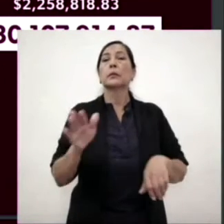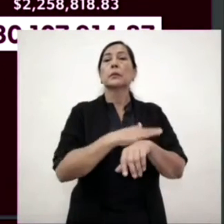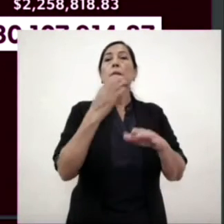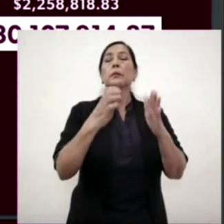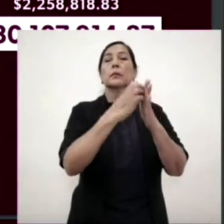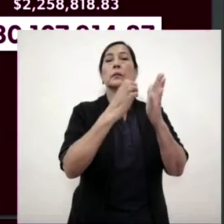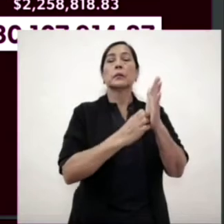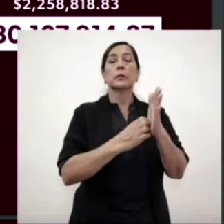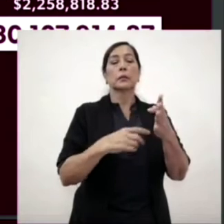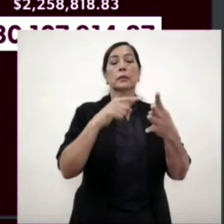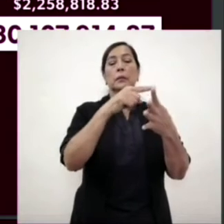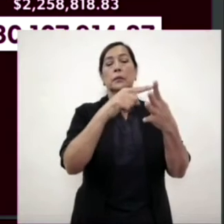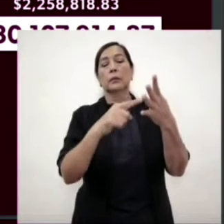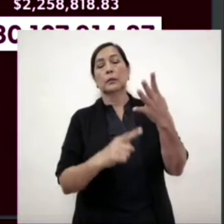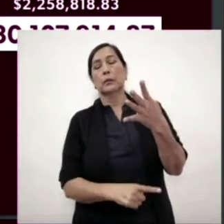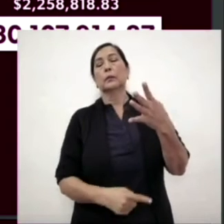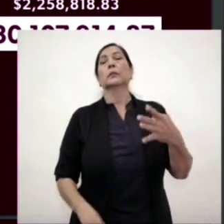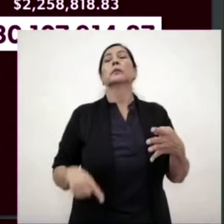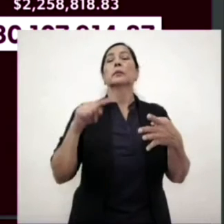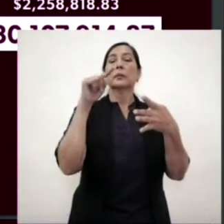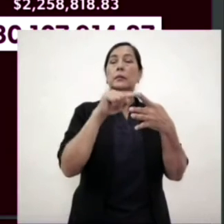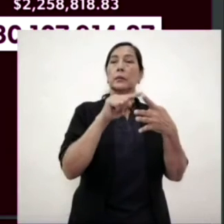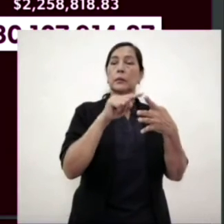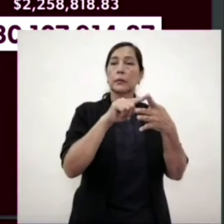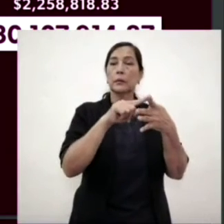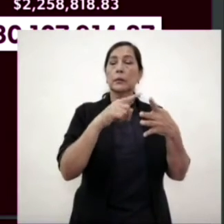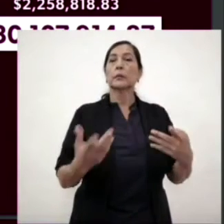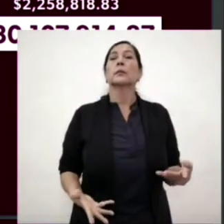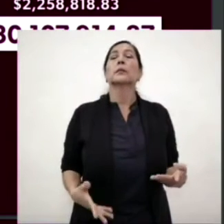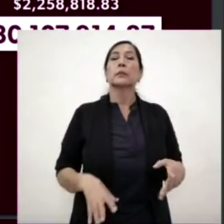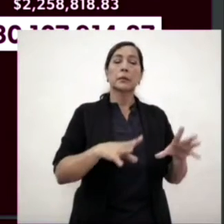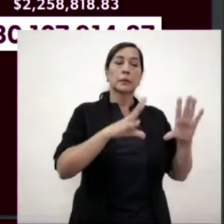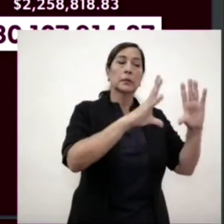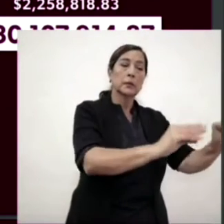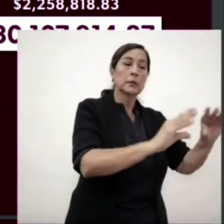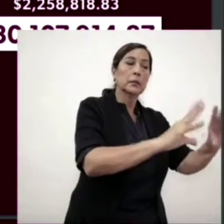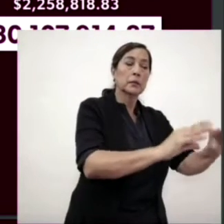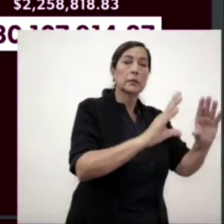profesionalización, capacitación de los elementos policíacos de seguridad pública, una inversión de